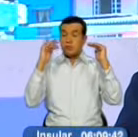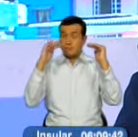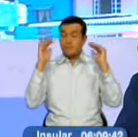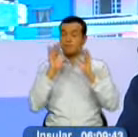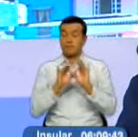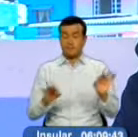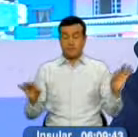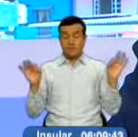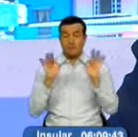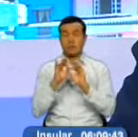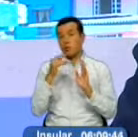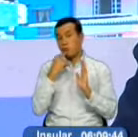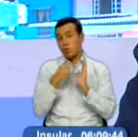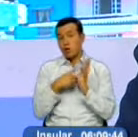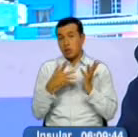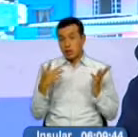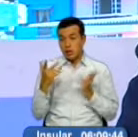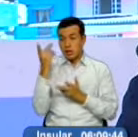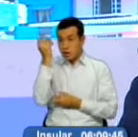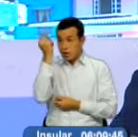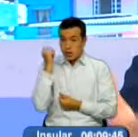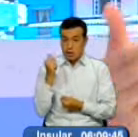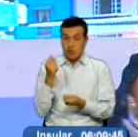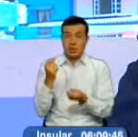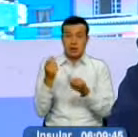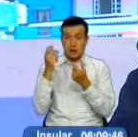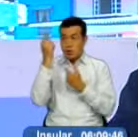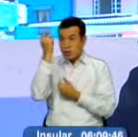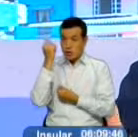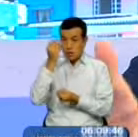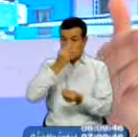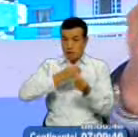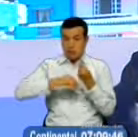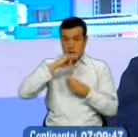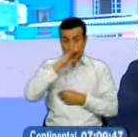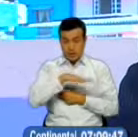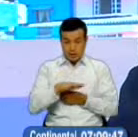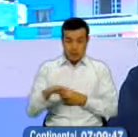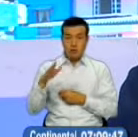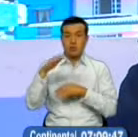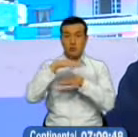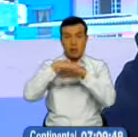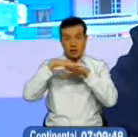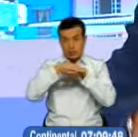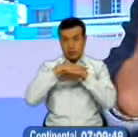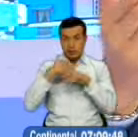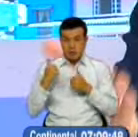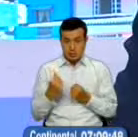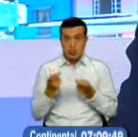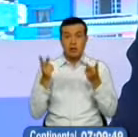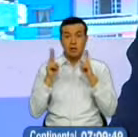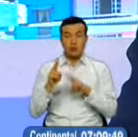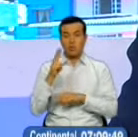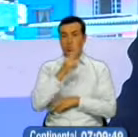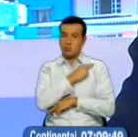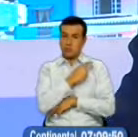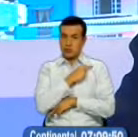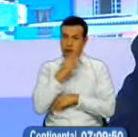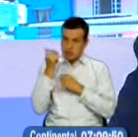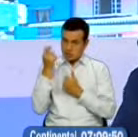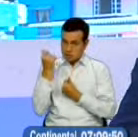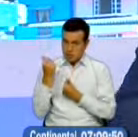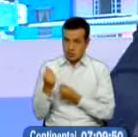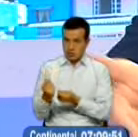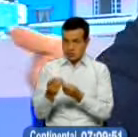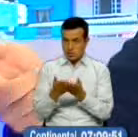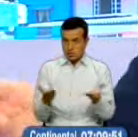básicamente inversiones fuertes no solo en la primera infancia, en el bachillerato, sino también en la educación superior. Y por